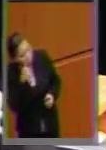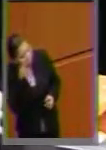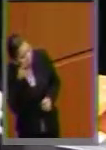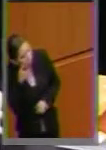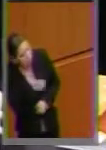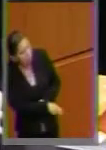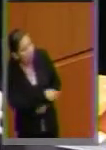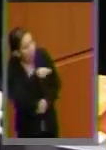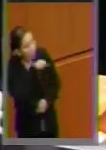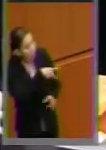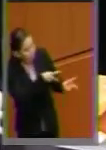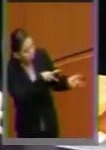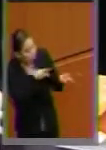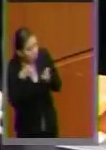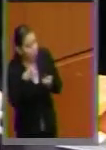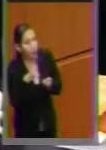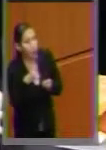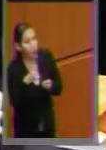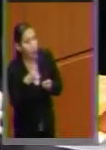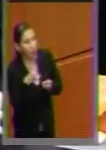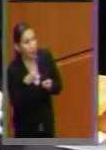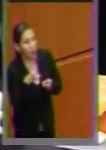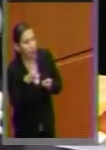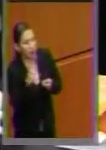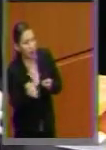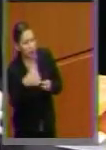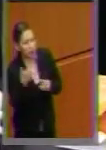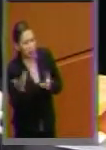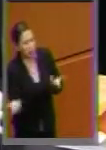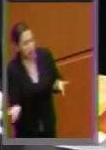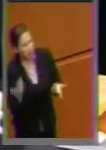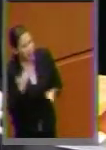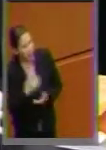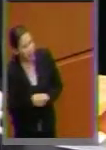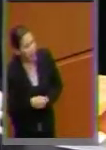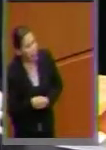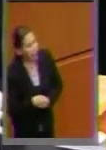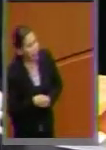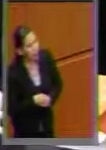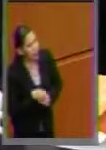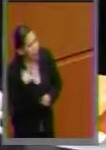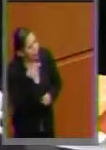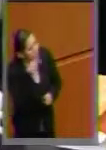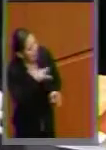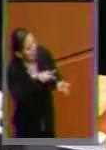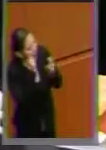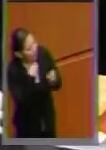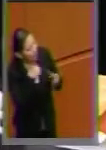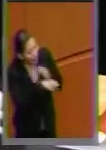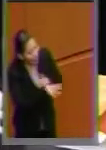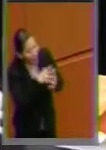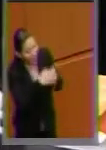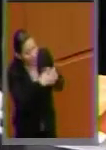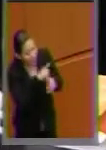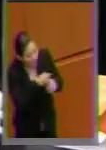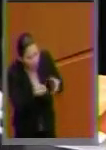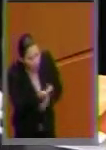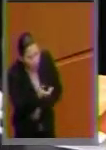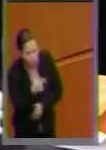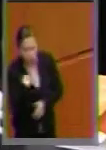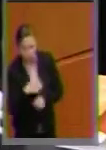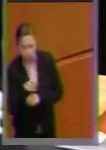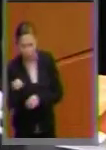que el que lo robo ya está afuera nuevamente en 15 días antes le decíamos que porque el ministerio